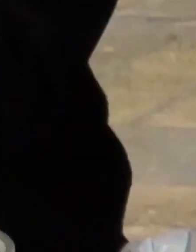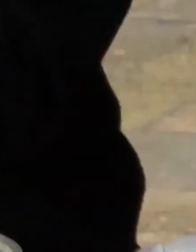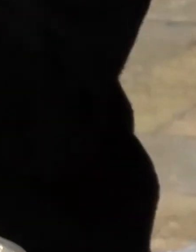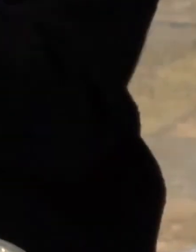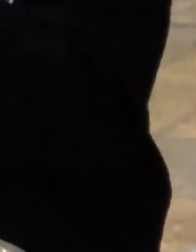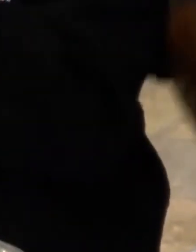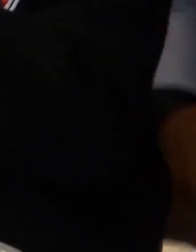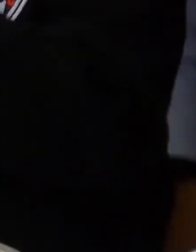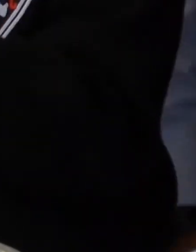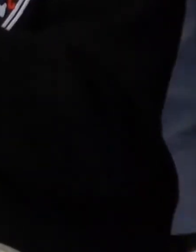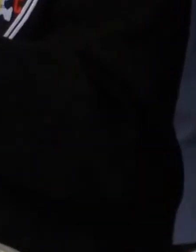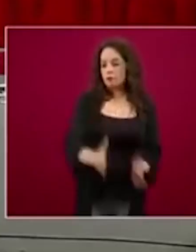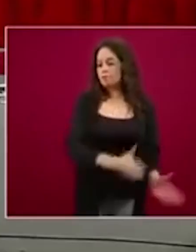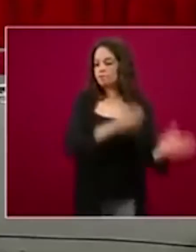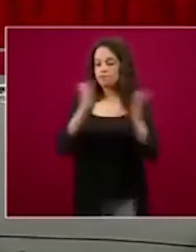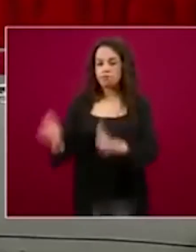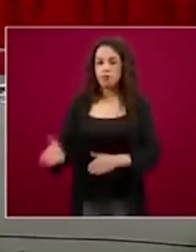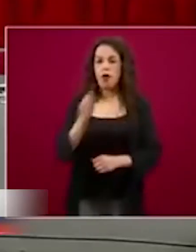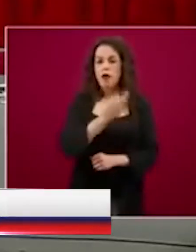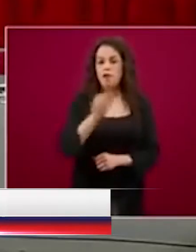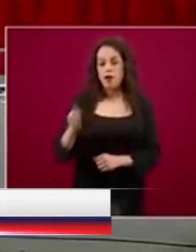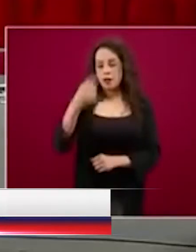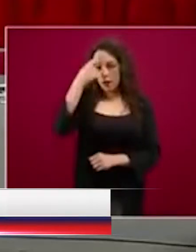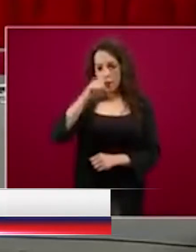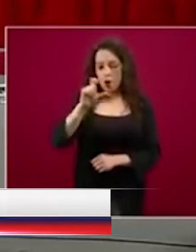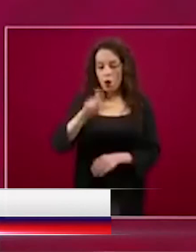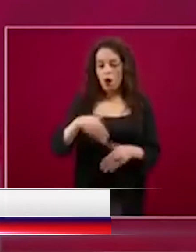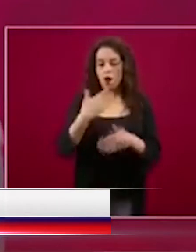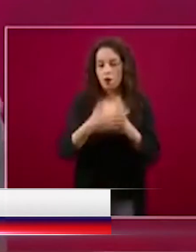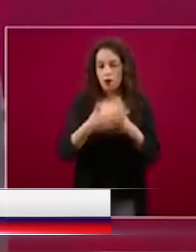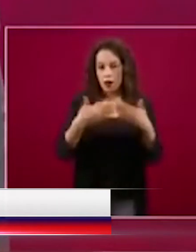que el semáforo esté en color verde. En materia educativa,